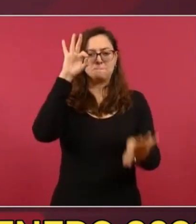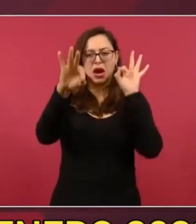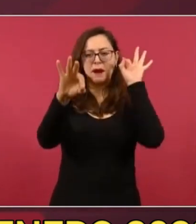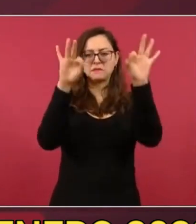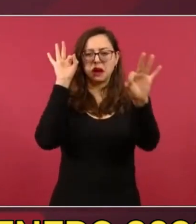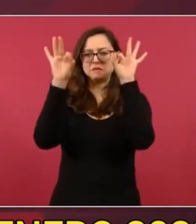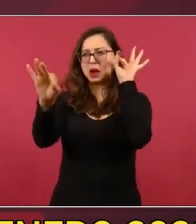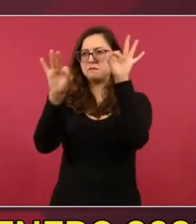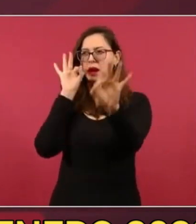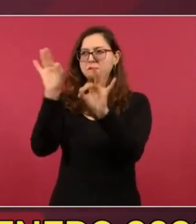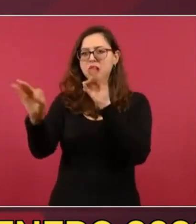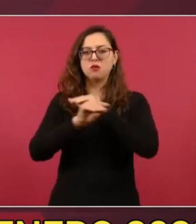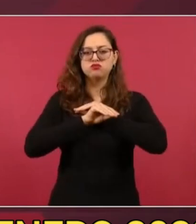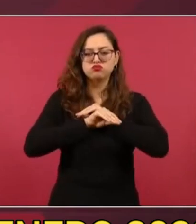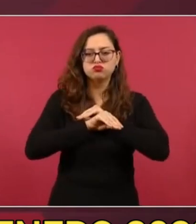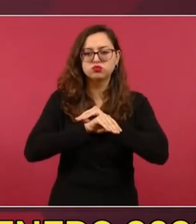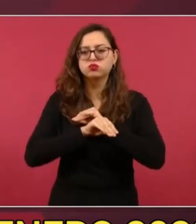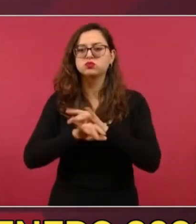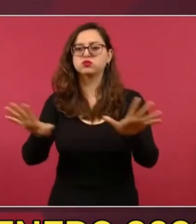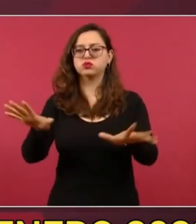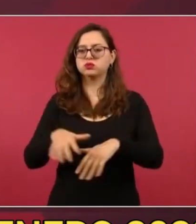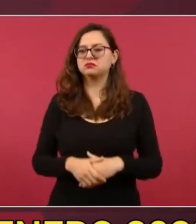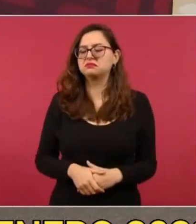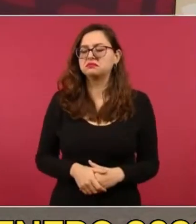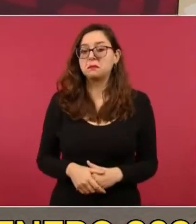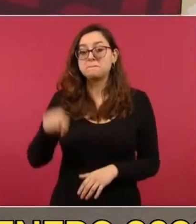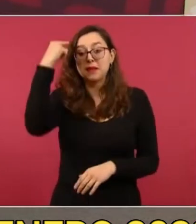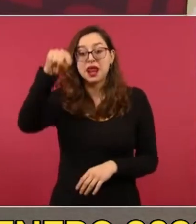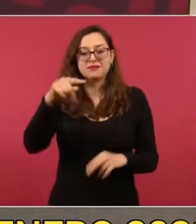justificando la privatización.